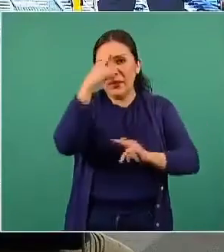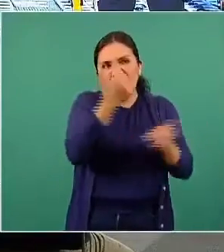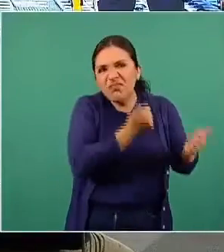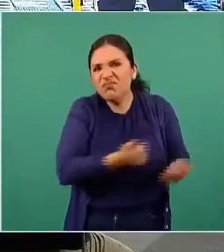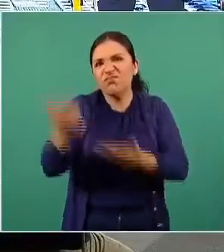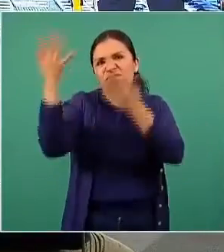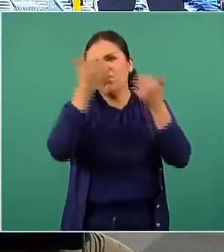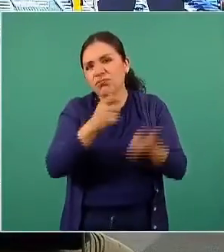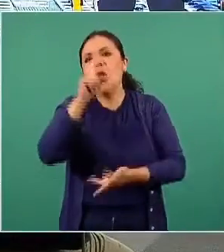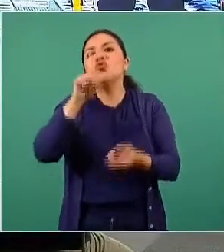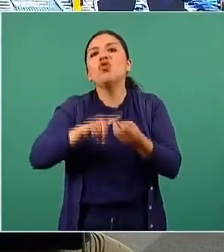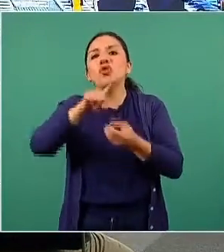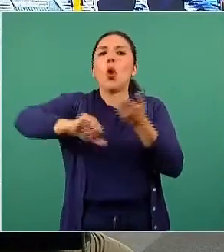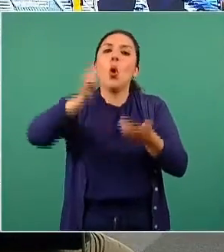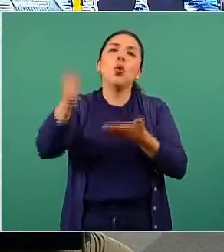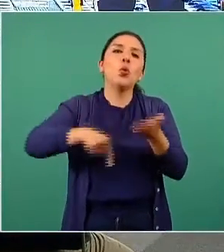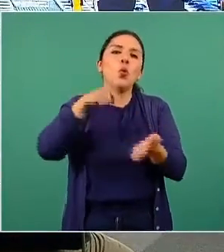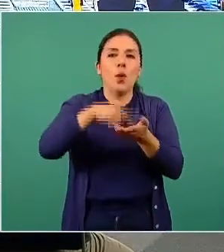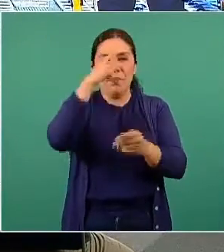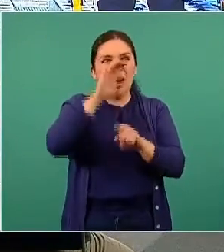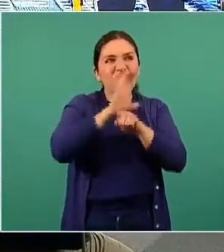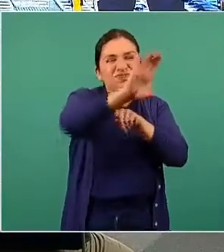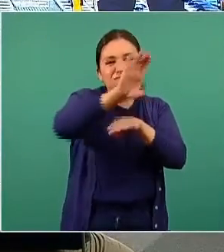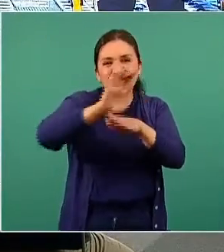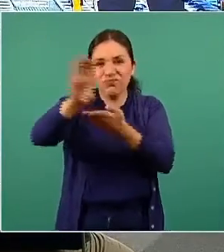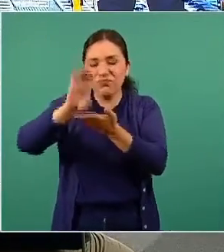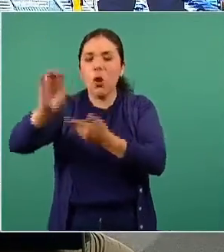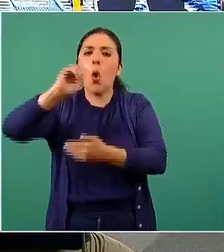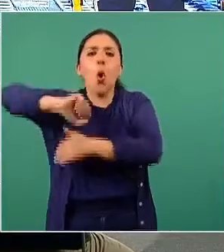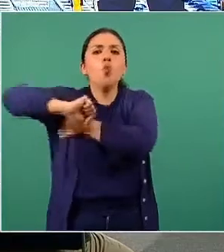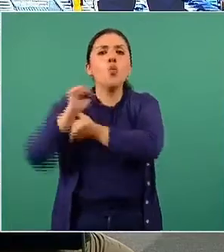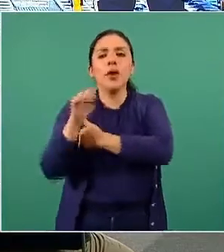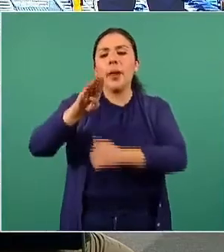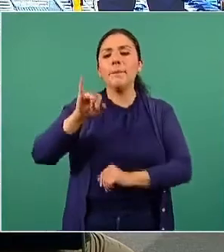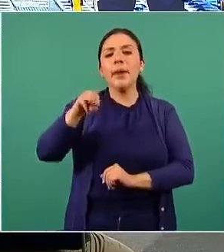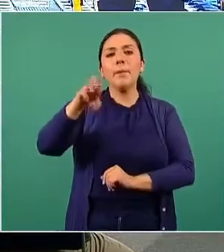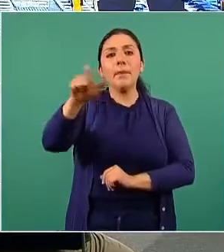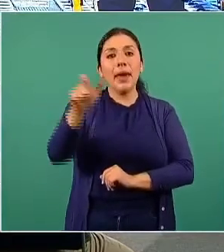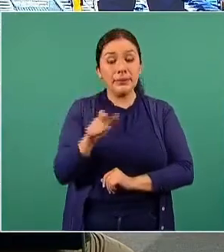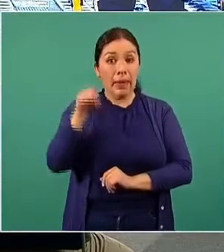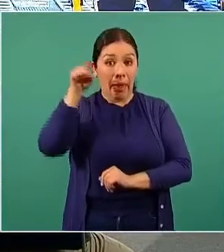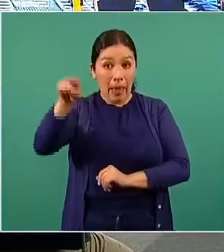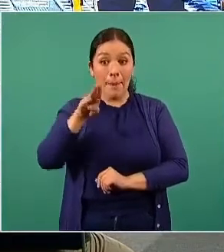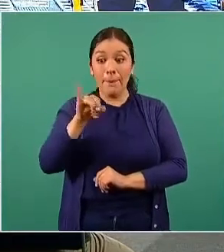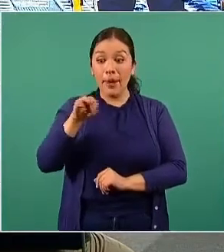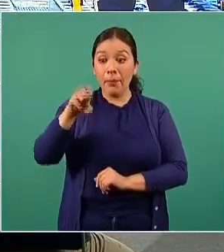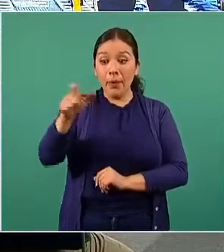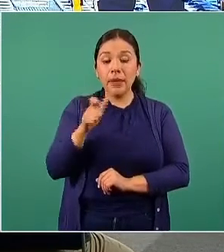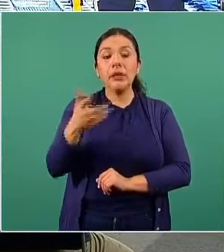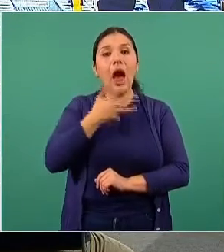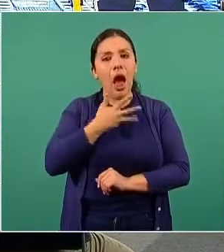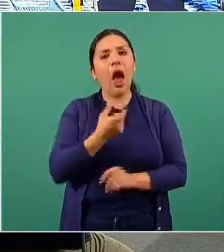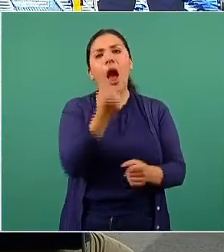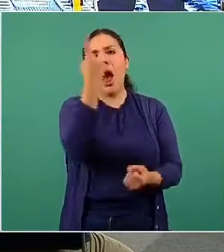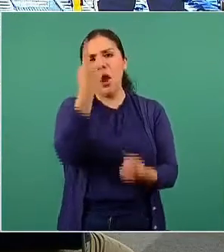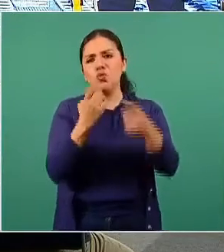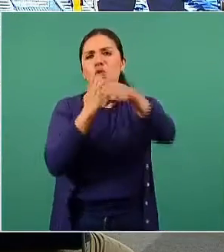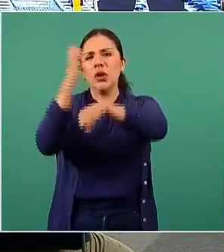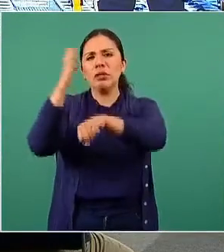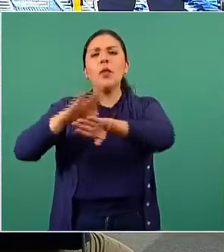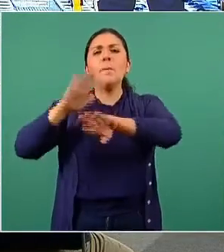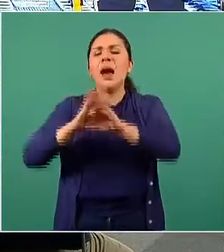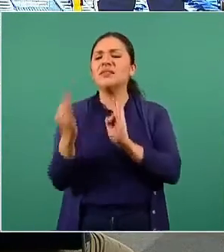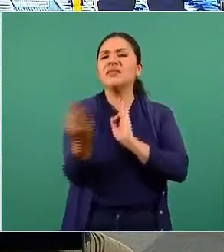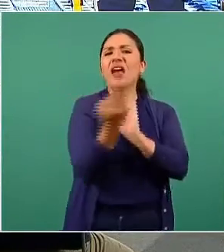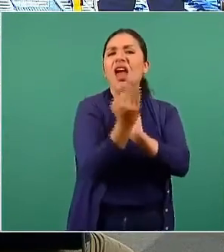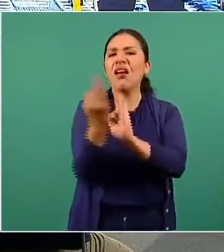distribución desde ese punto, en otros son concentradas en Birmex, porque de Birmex también hay entidades, sobre todo las más